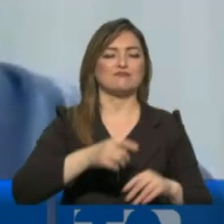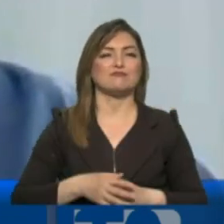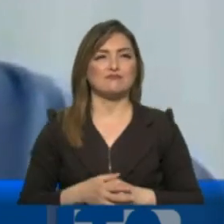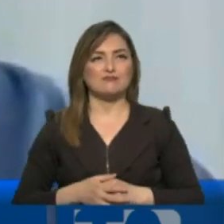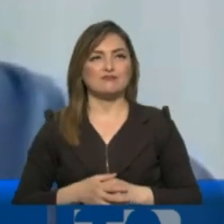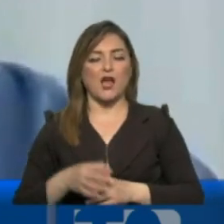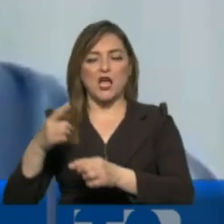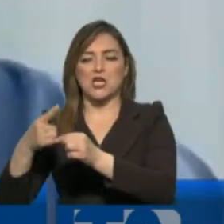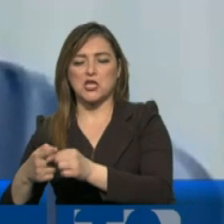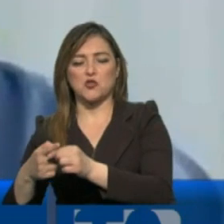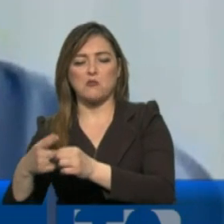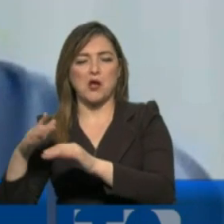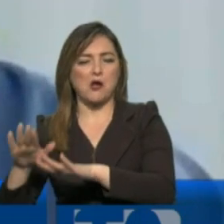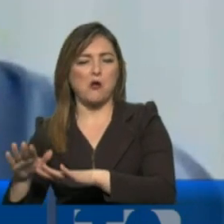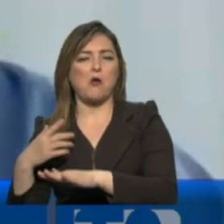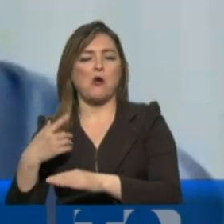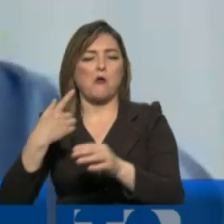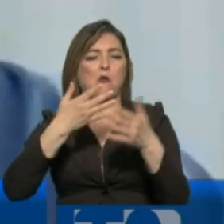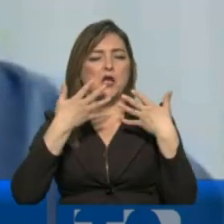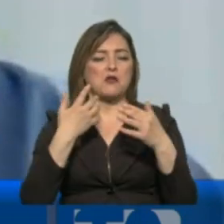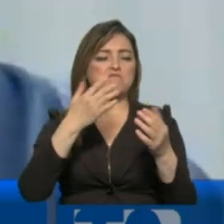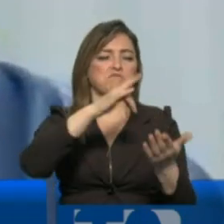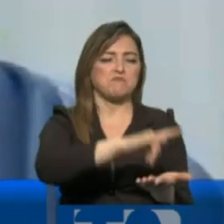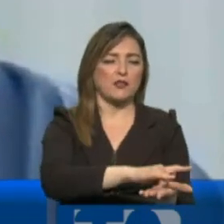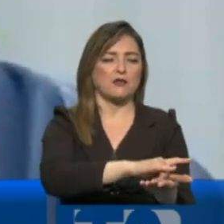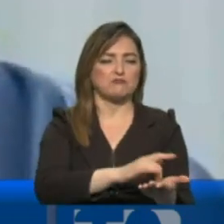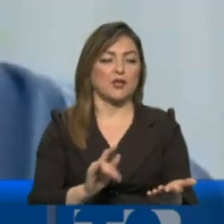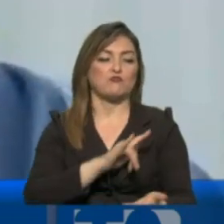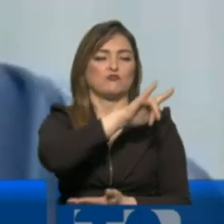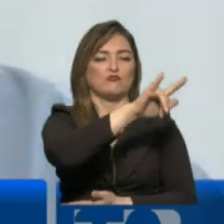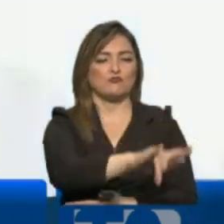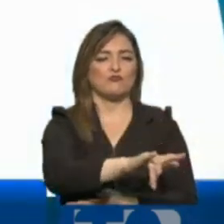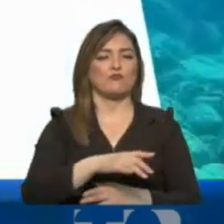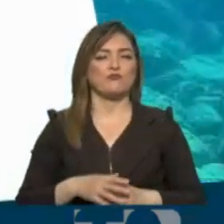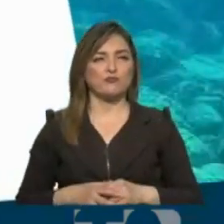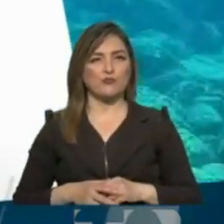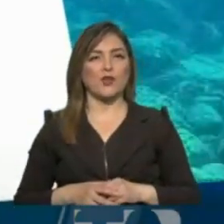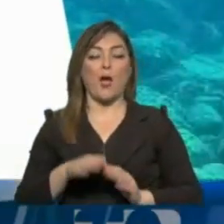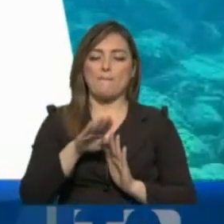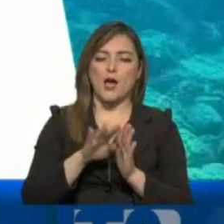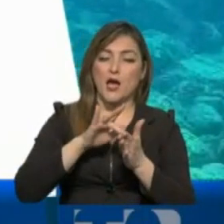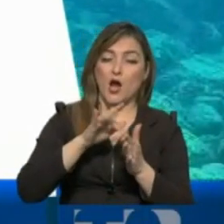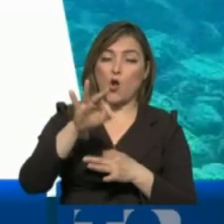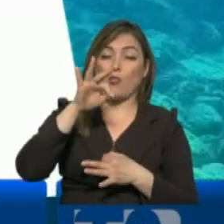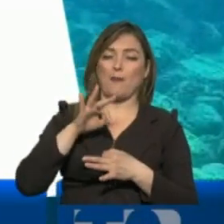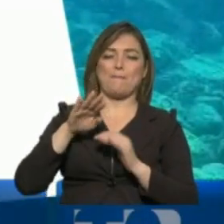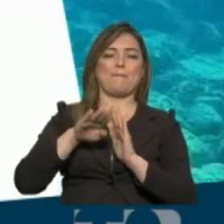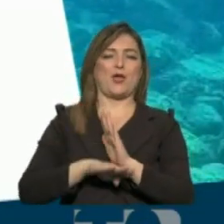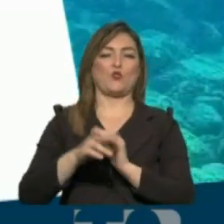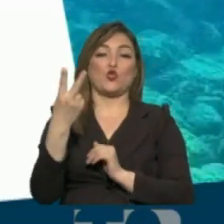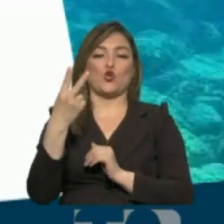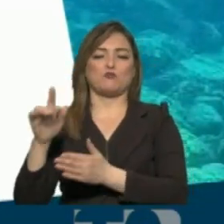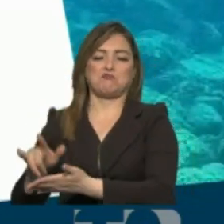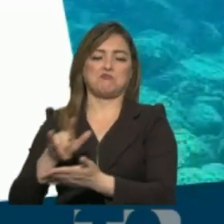parada en Quito, Guayaquil, lo que implica para el turista menos paradas, menos riesgo de contagio. Galápagos, que recibió en el 2019